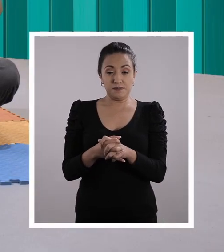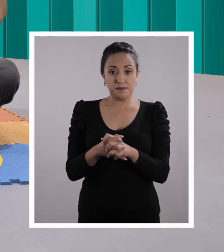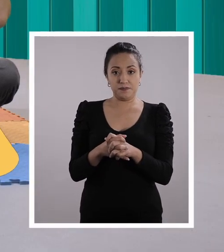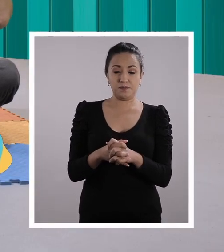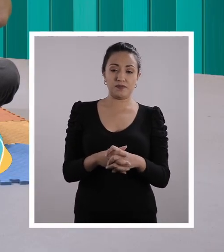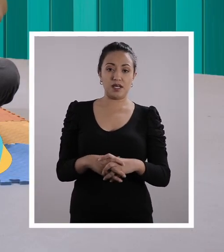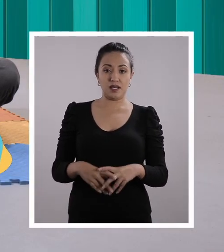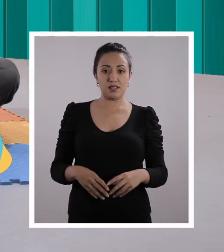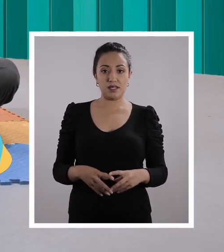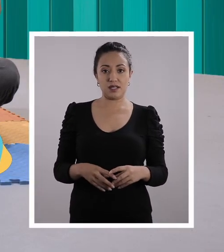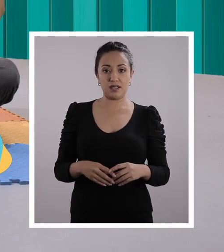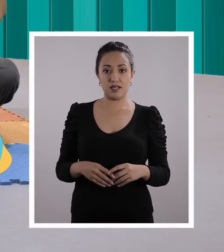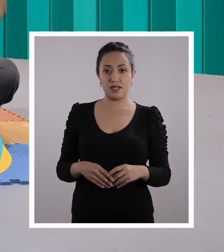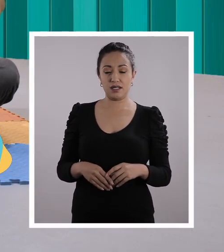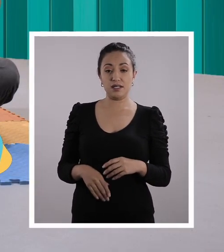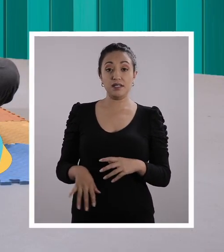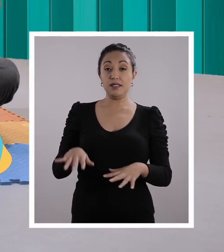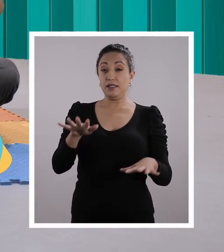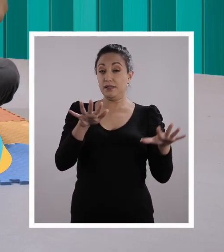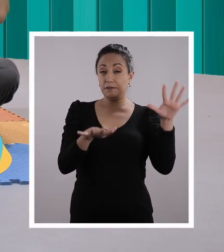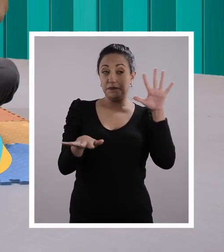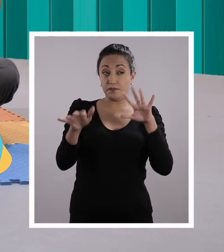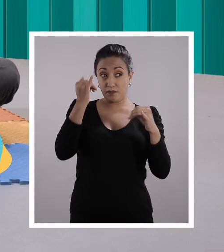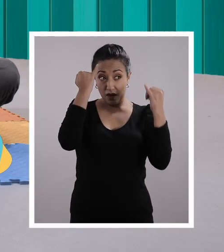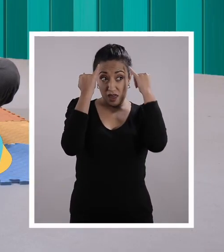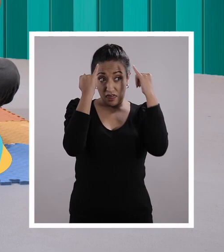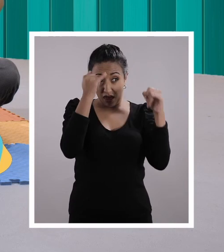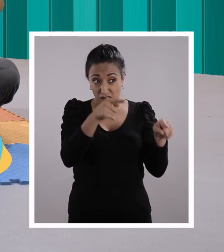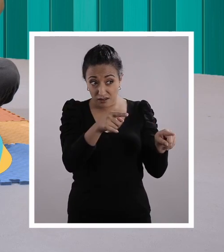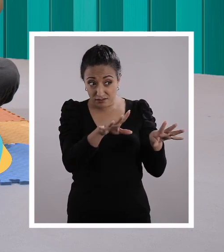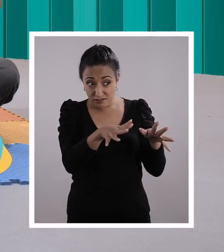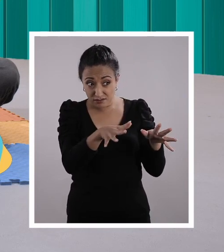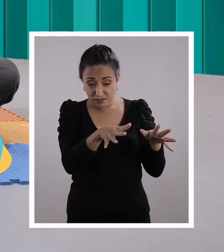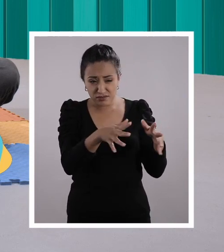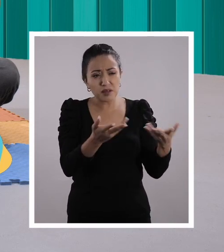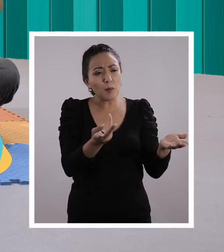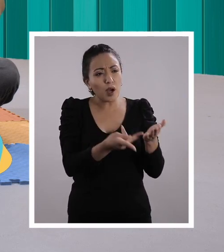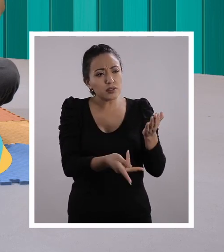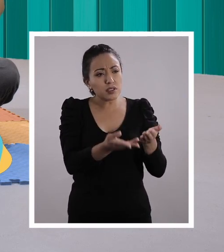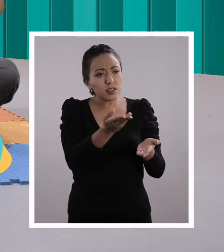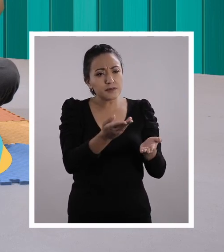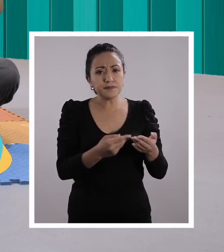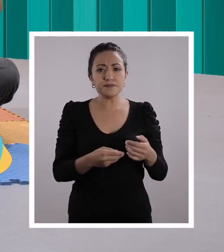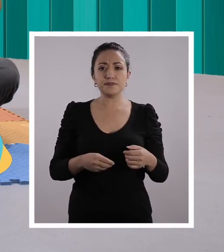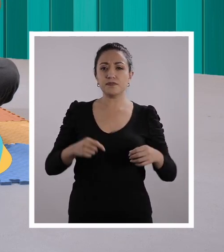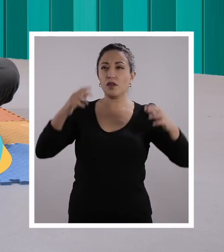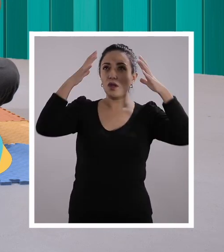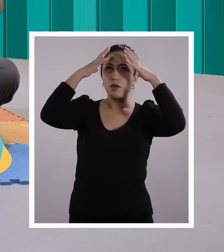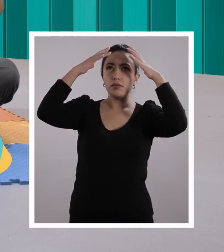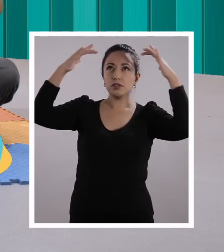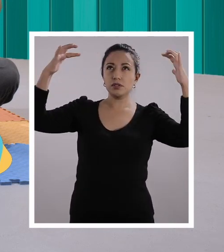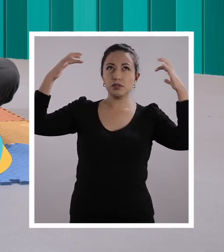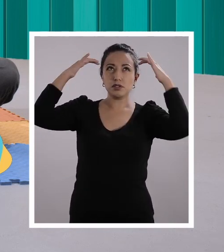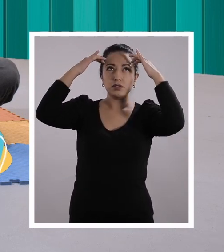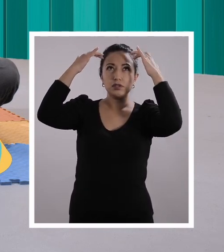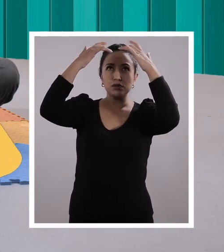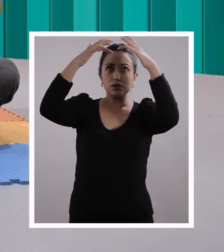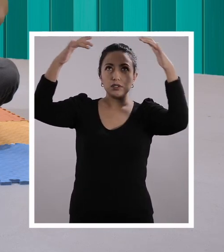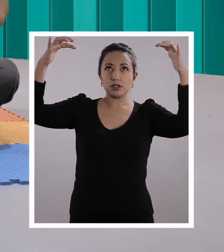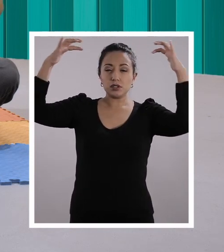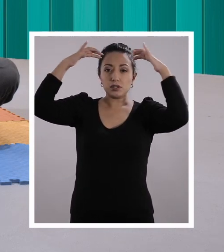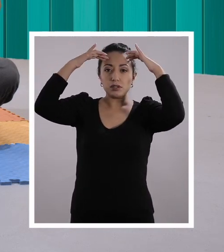creo que se aproxima a una idea entonces creo que así se vería mi cerebro si realmente se viera cuando está